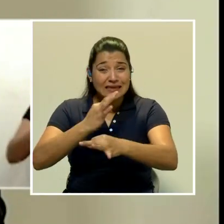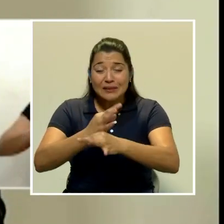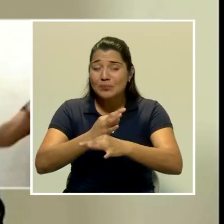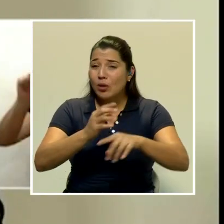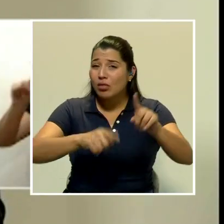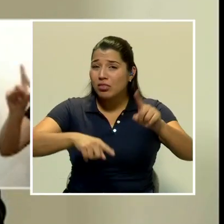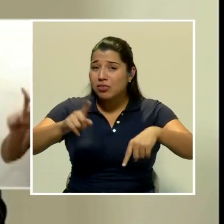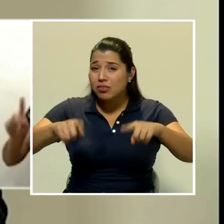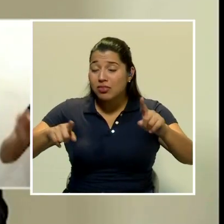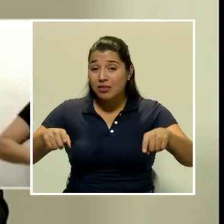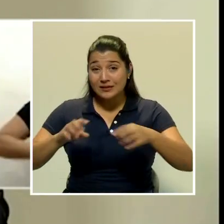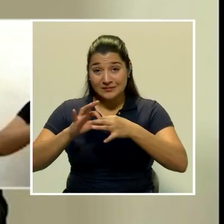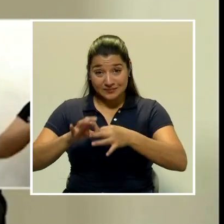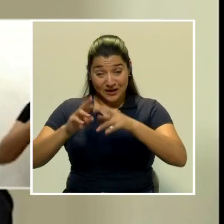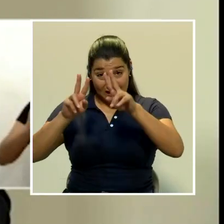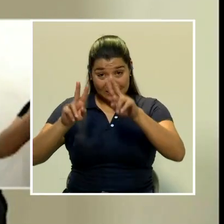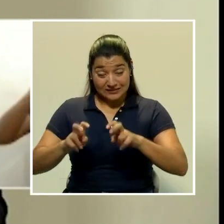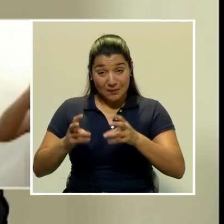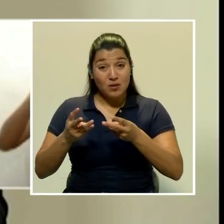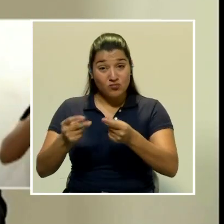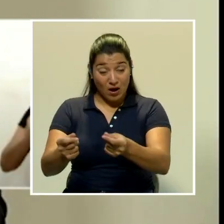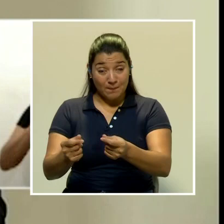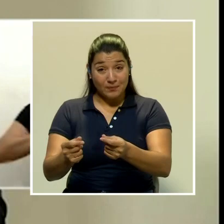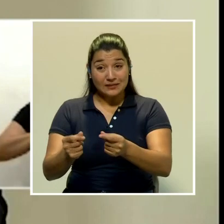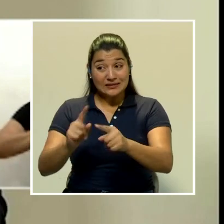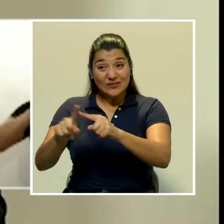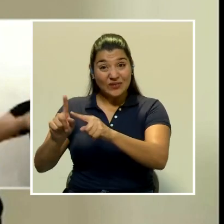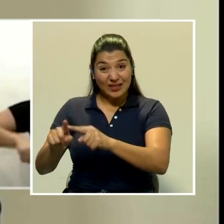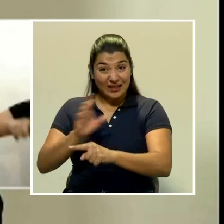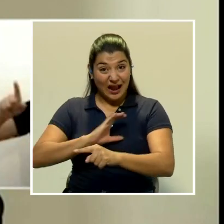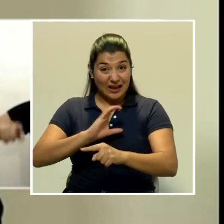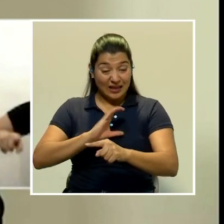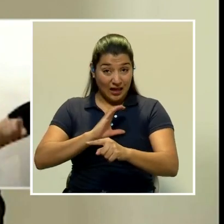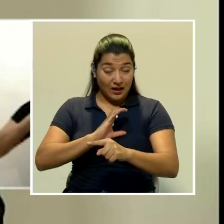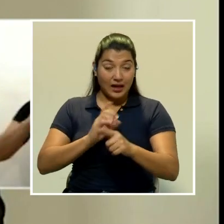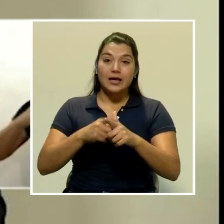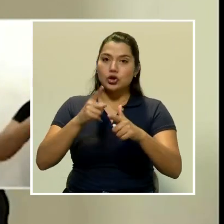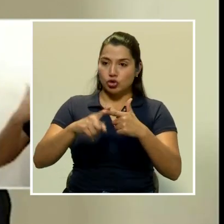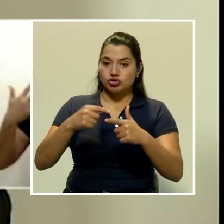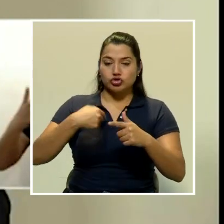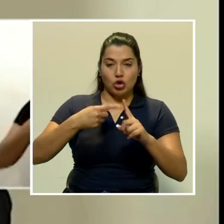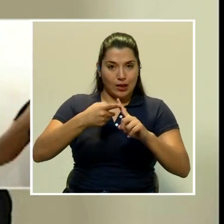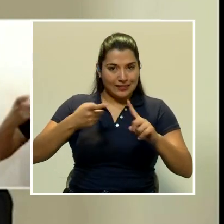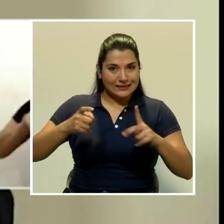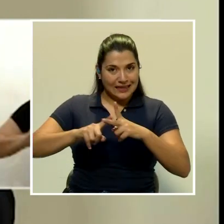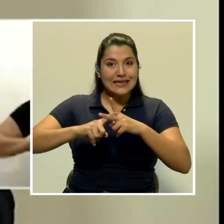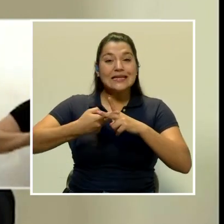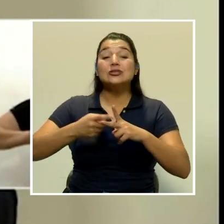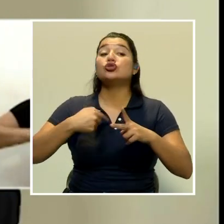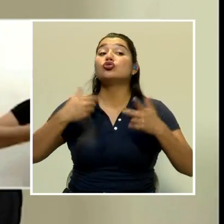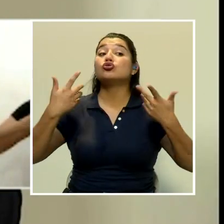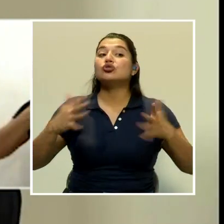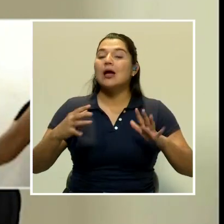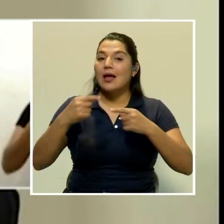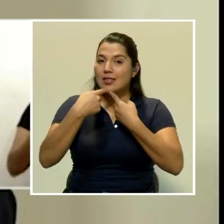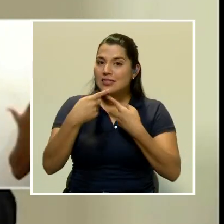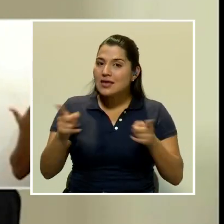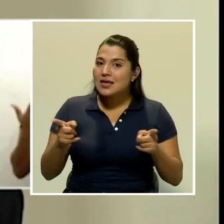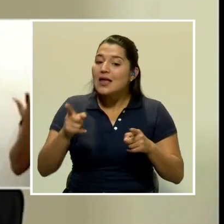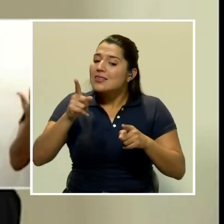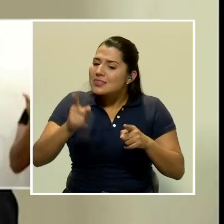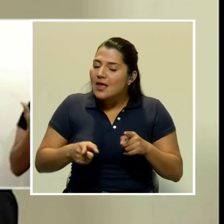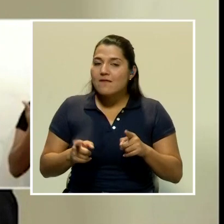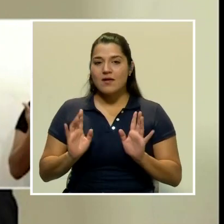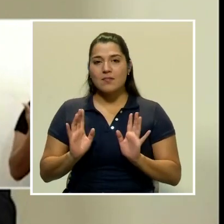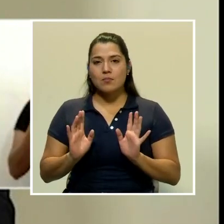niveles de calidad en las mismas pruebas, y que yo indiqué desde un inicio, aquí se trata de jugar de la forma más